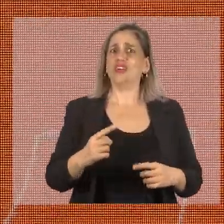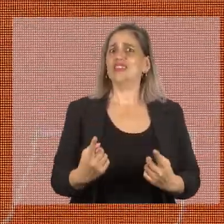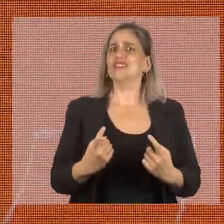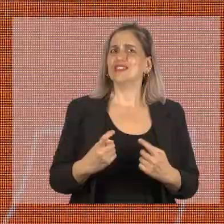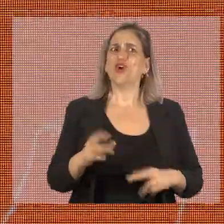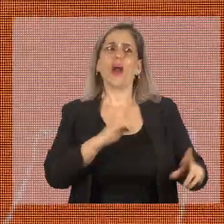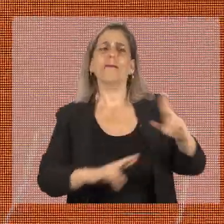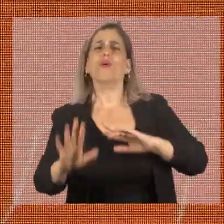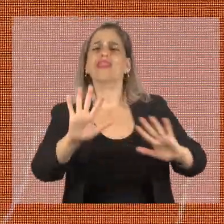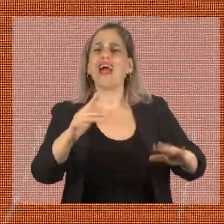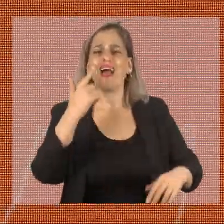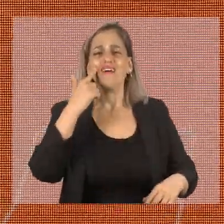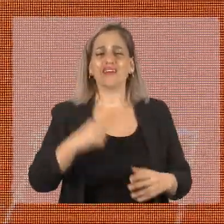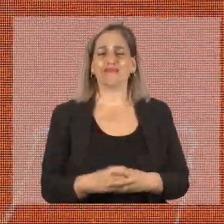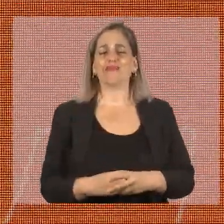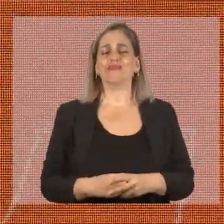contestado.